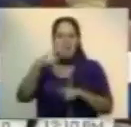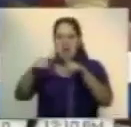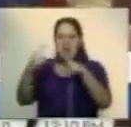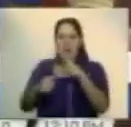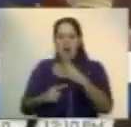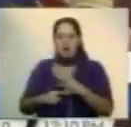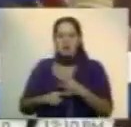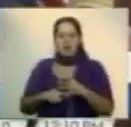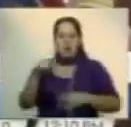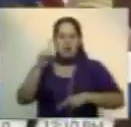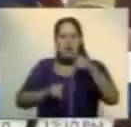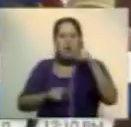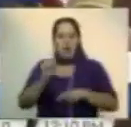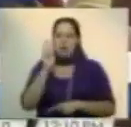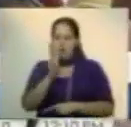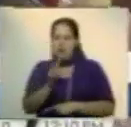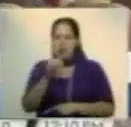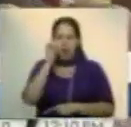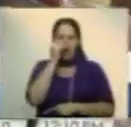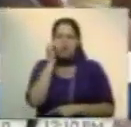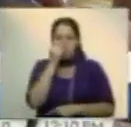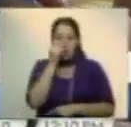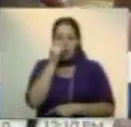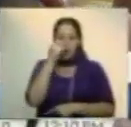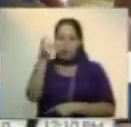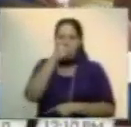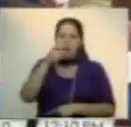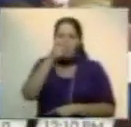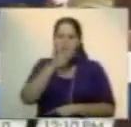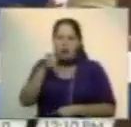canales de televisión, a buscar esos videos, a hacer